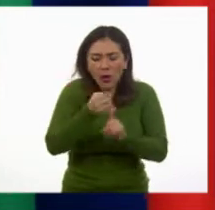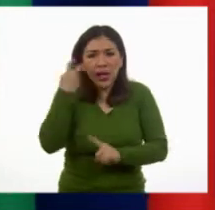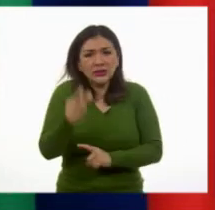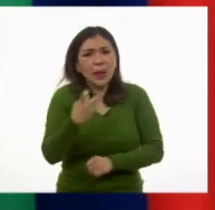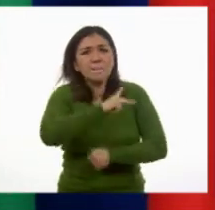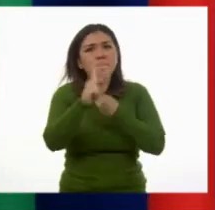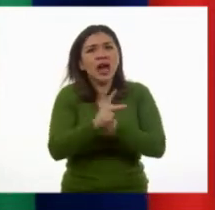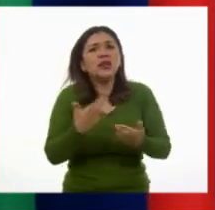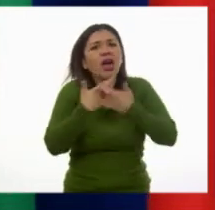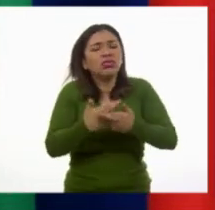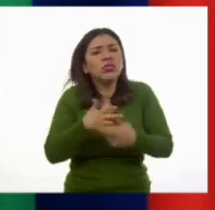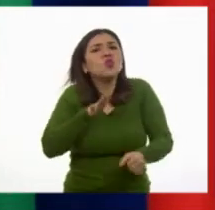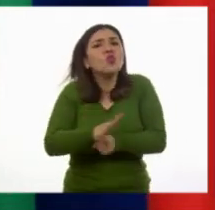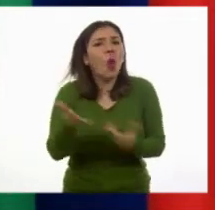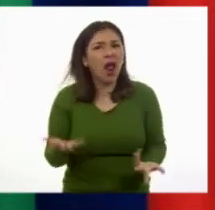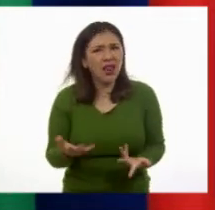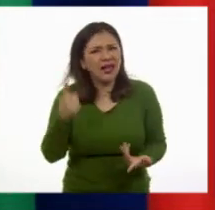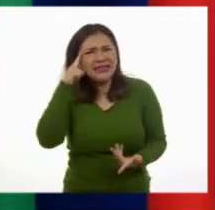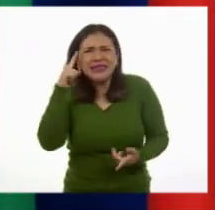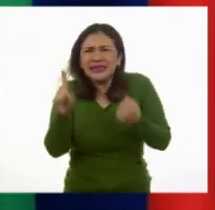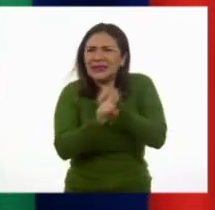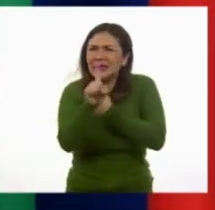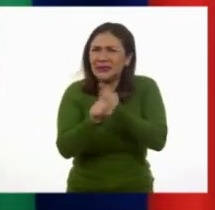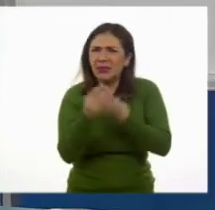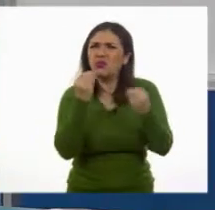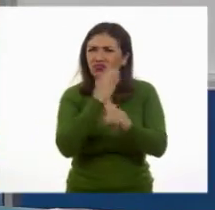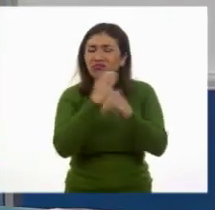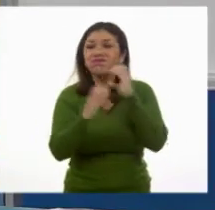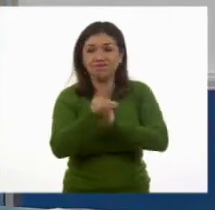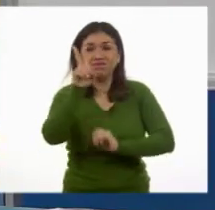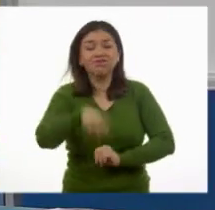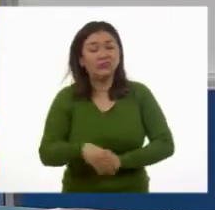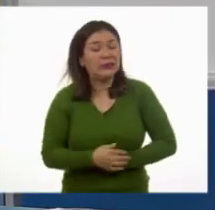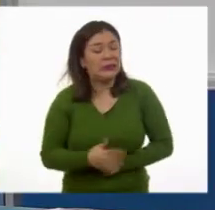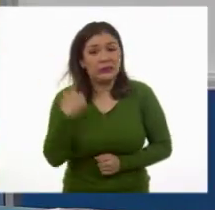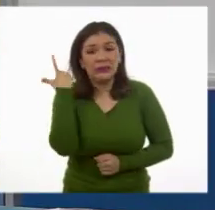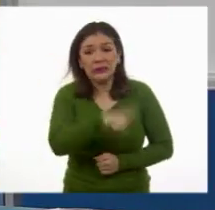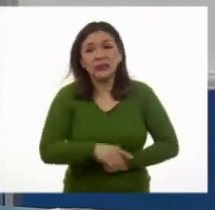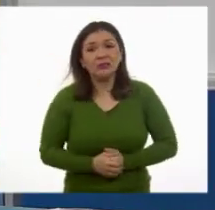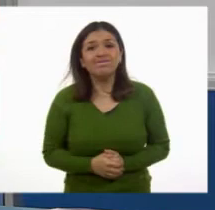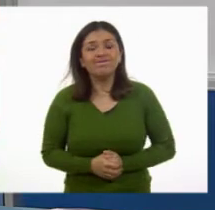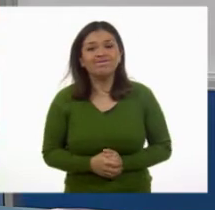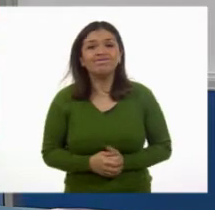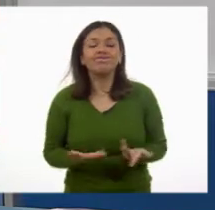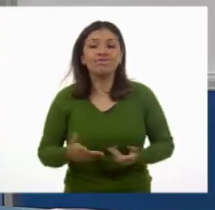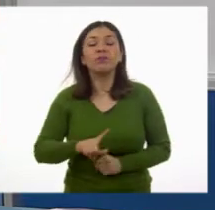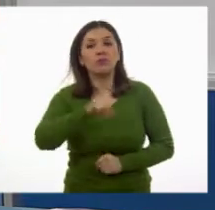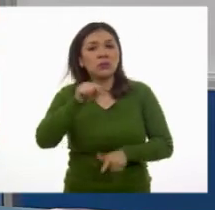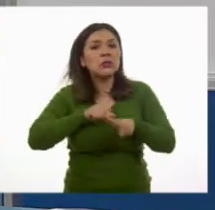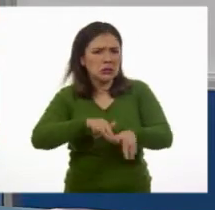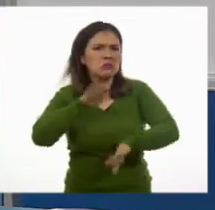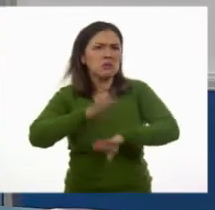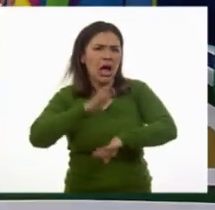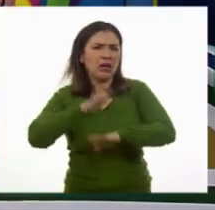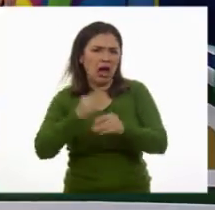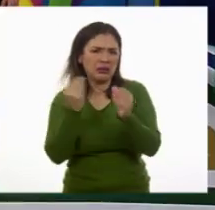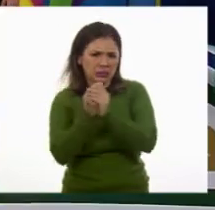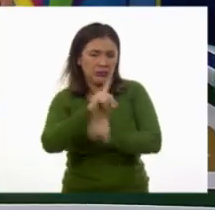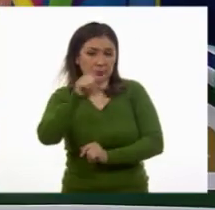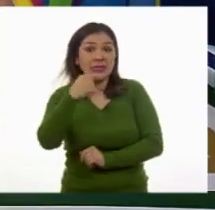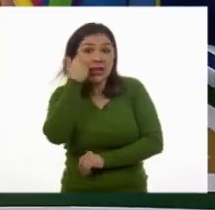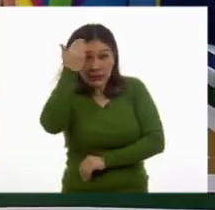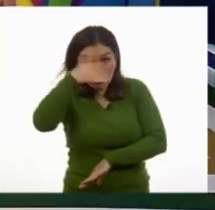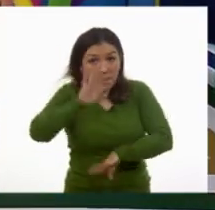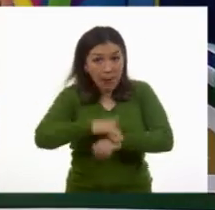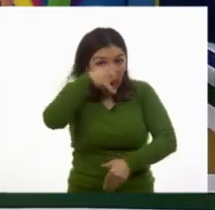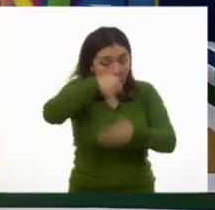país, por supuesto. Híjoles, fueron muchísimas consecuencias, qué horror. Así es, la seguiremos viendo. Si Perfecto. Quieren saber